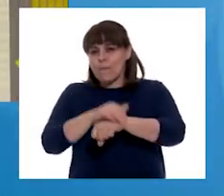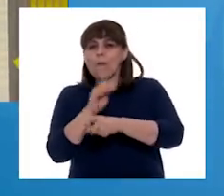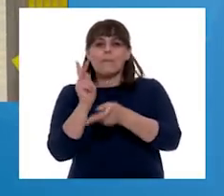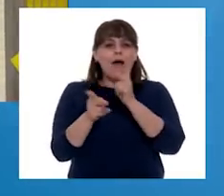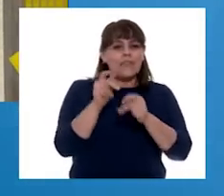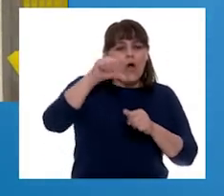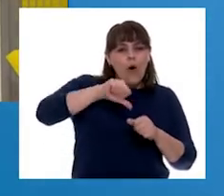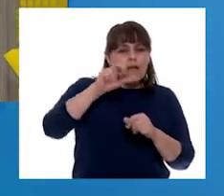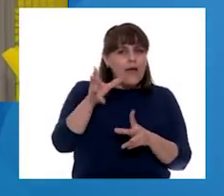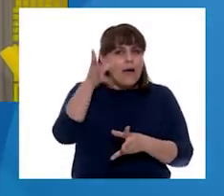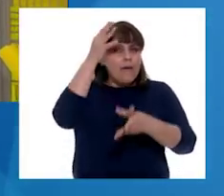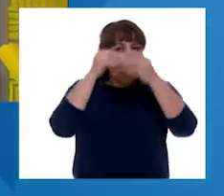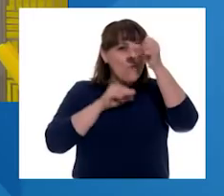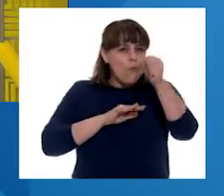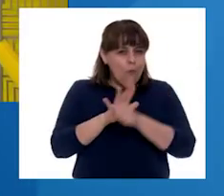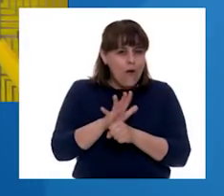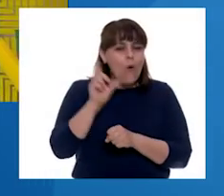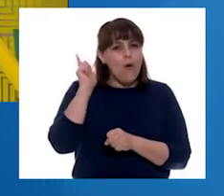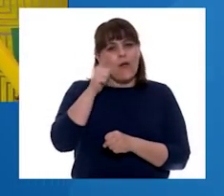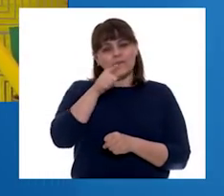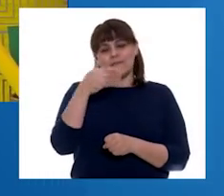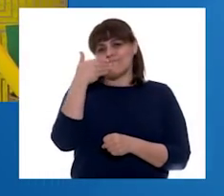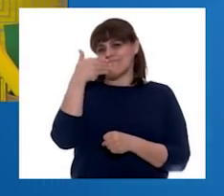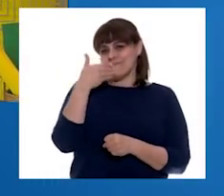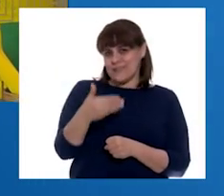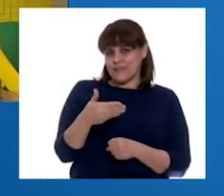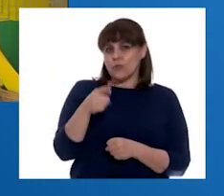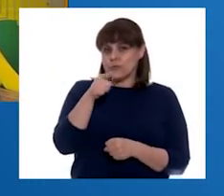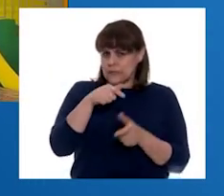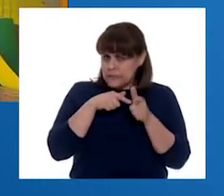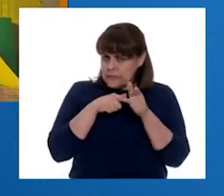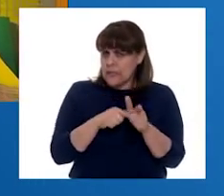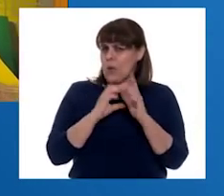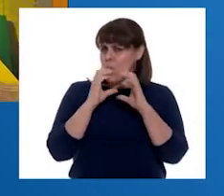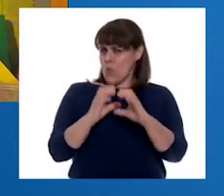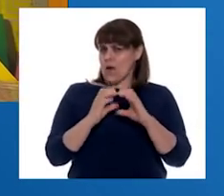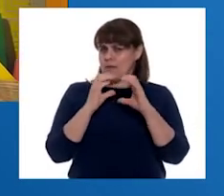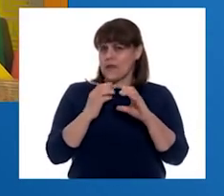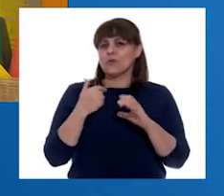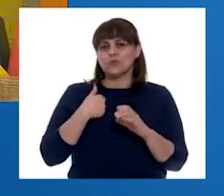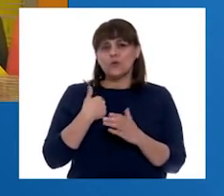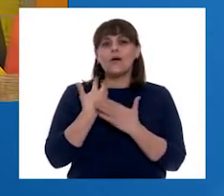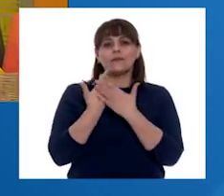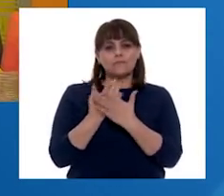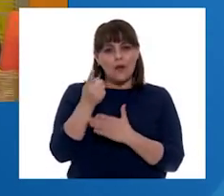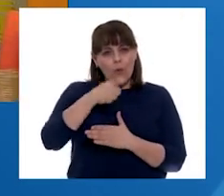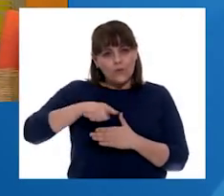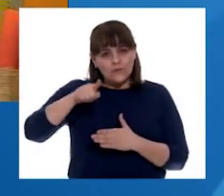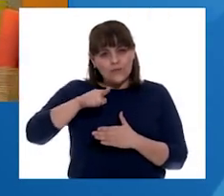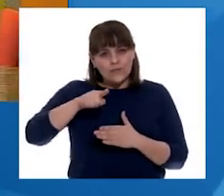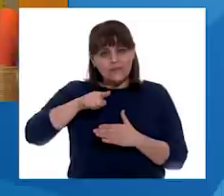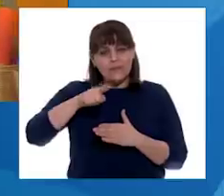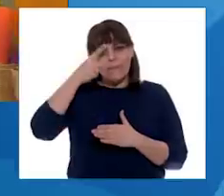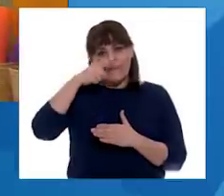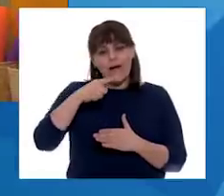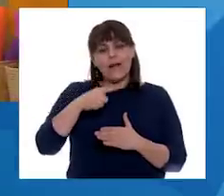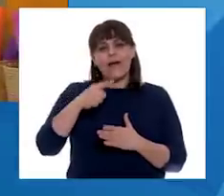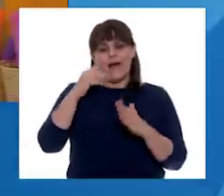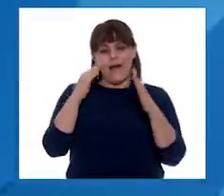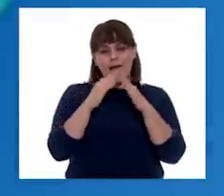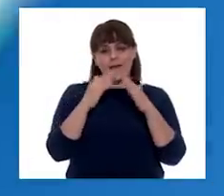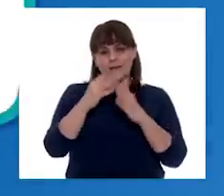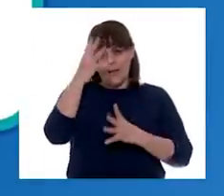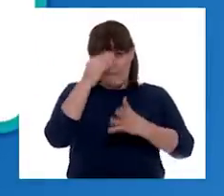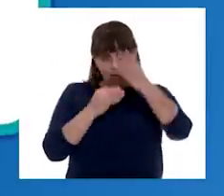hoy. Ojalá se la hayan pasado genial. Recuerden seguir cuidándose y yo los espero aquí en Aprende en Casa. ¡Hasta